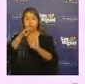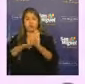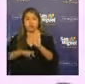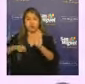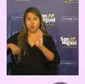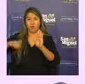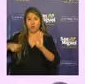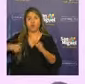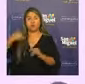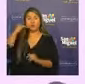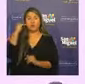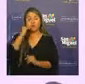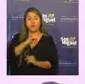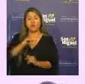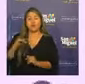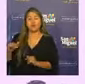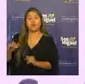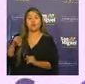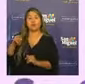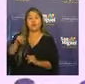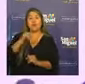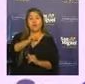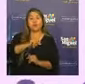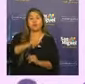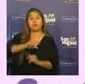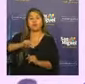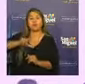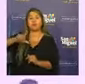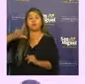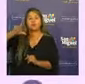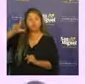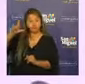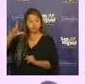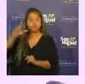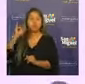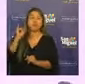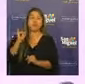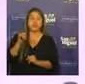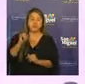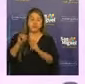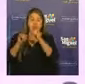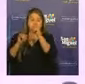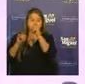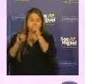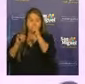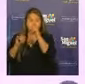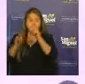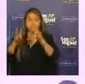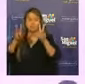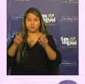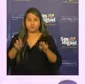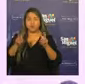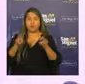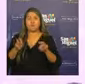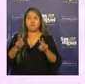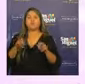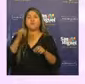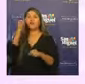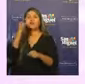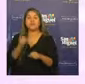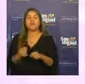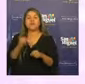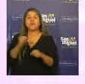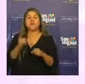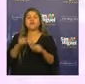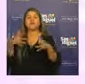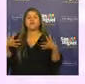juventud, de niñez que ha ido creciendo con el tiempo, que ha ido generando acciones también acorde a